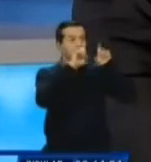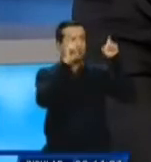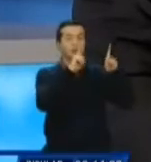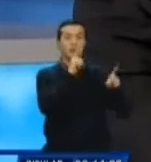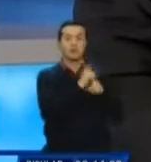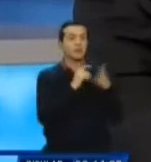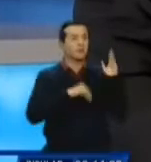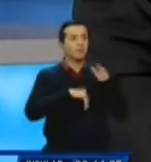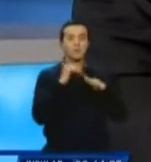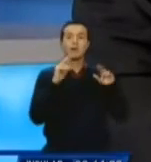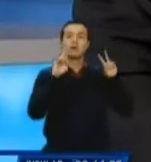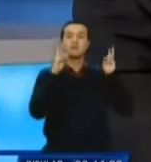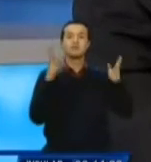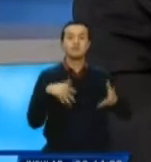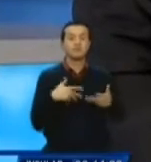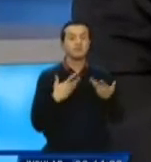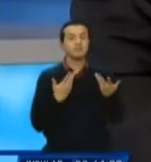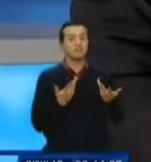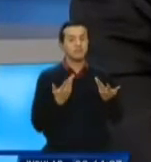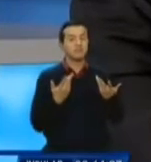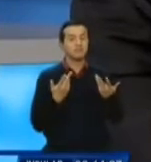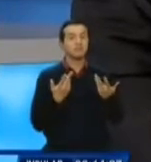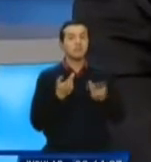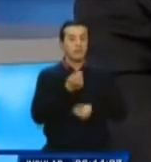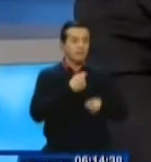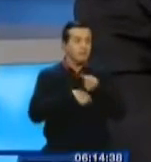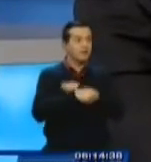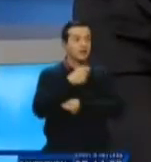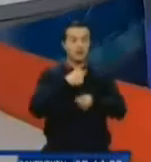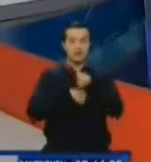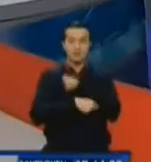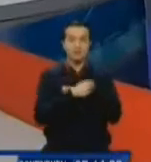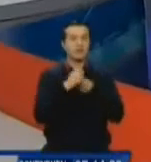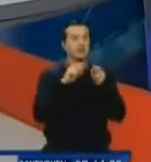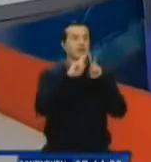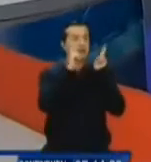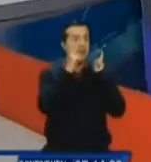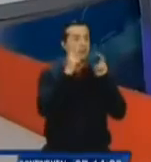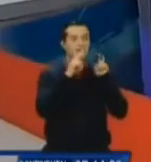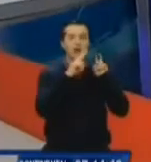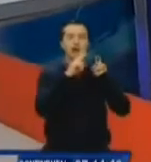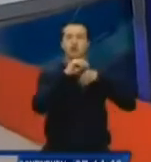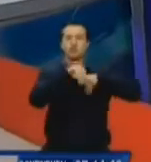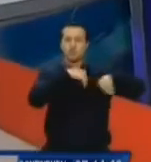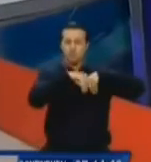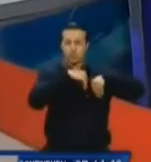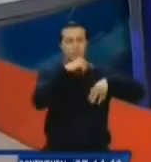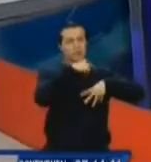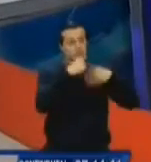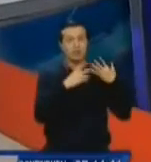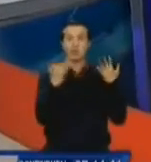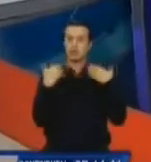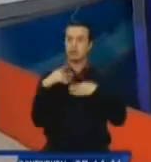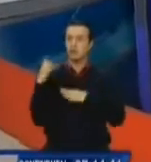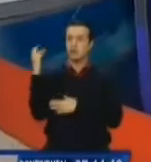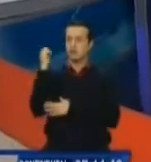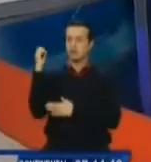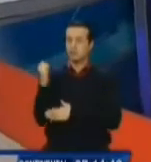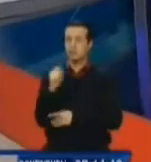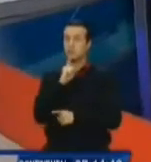que están enganchados en lo que tiene que ver con las ventas a las grandes cadenas de supermercados bueno mira en eso tenemos ya los primeros resultados